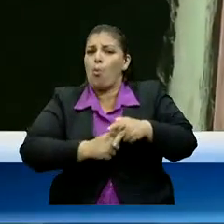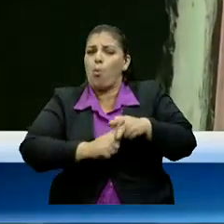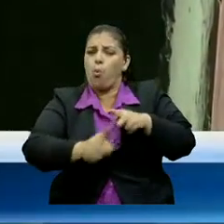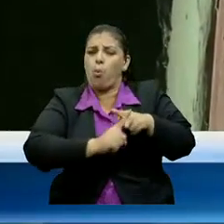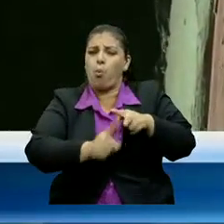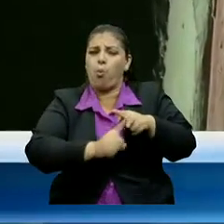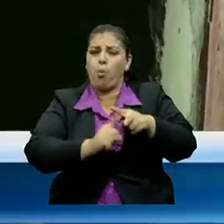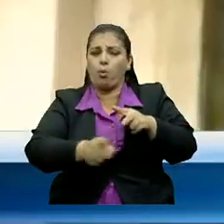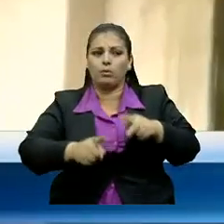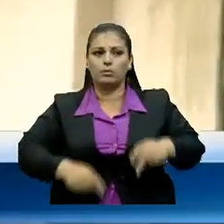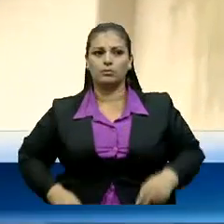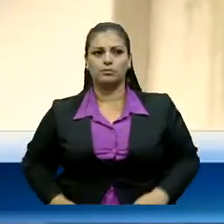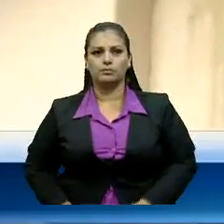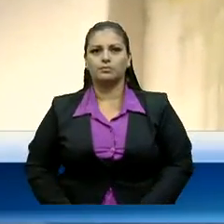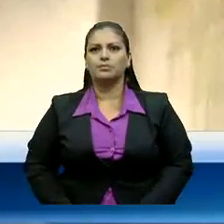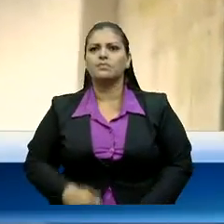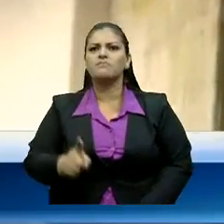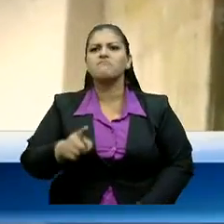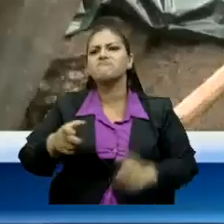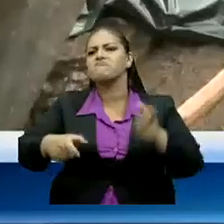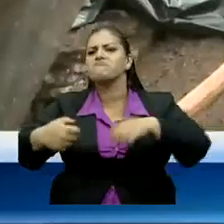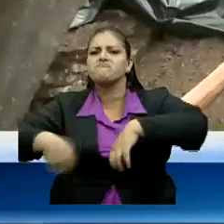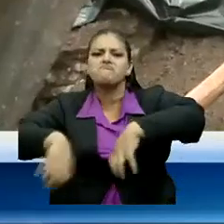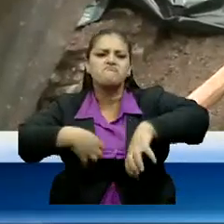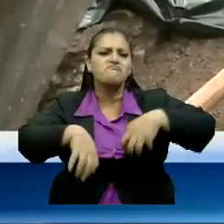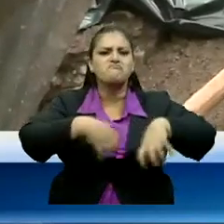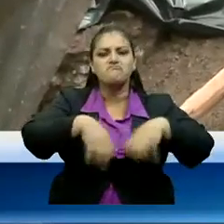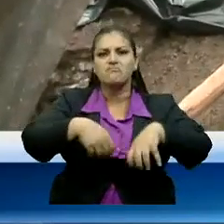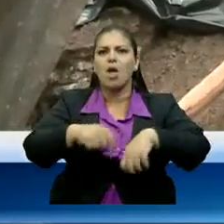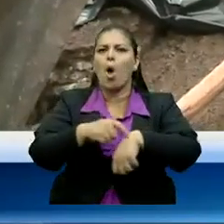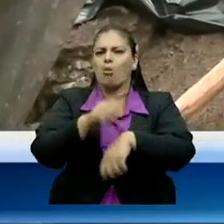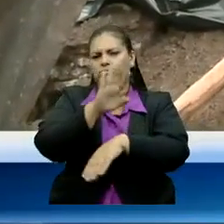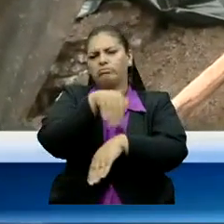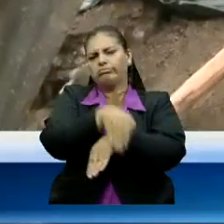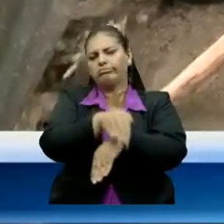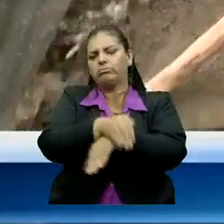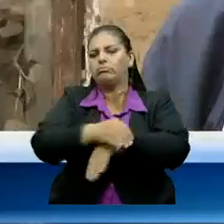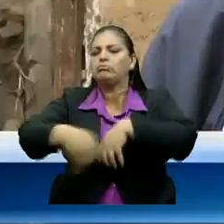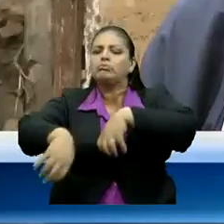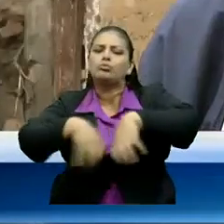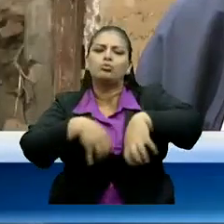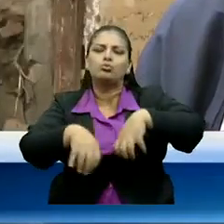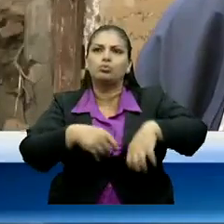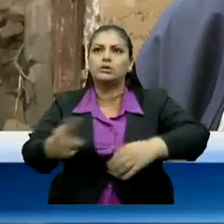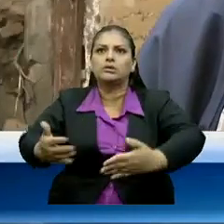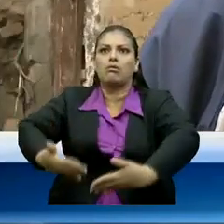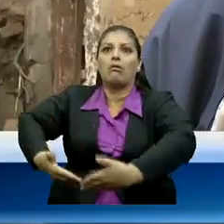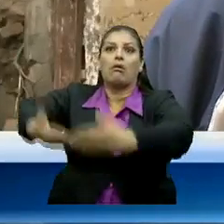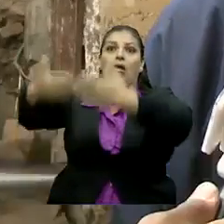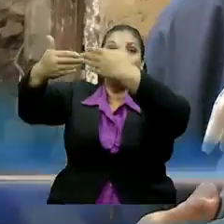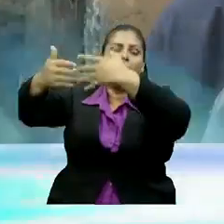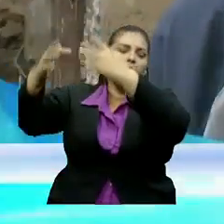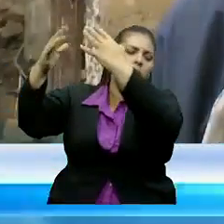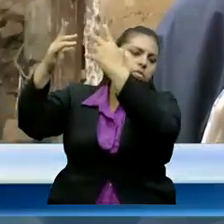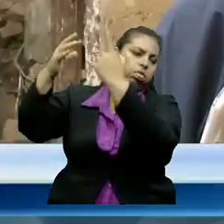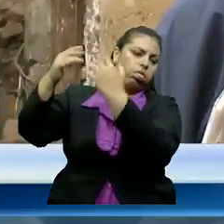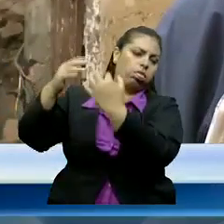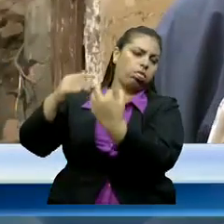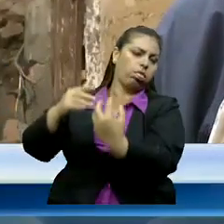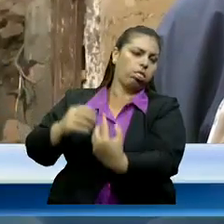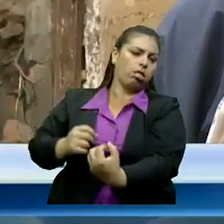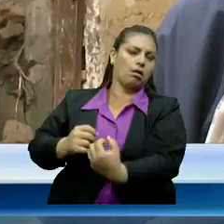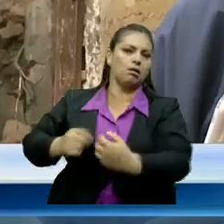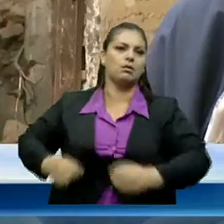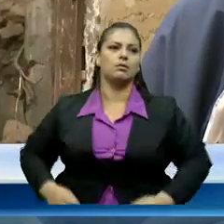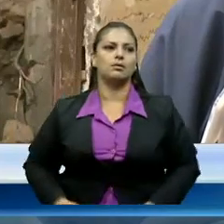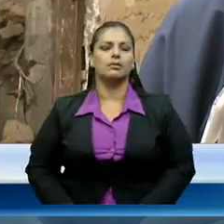las personas estaban en movimiento. La vivienda quedó bajo toneladas de tierra. Esto se espera hasta abril, así que nuestro equipo de respuesta, ustedes saben,